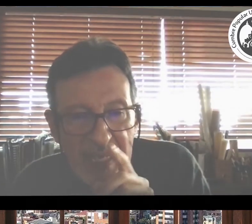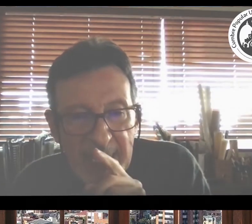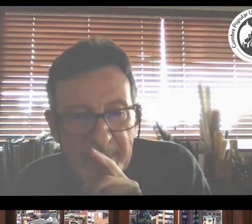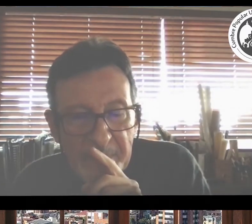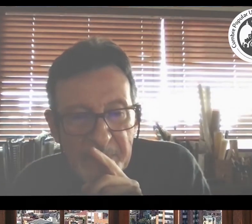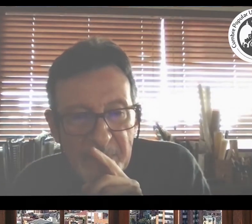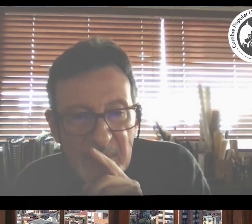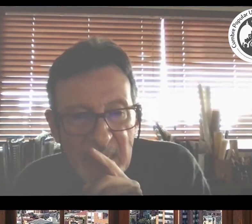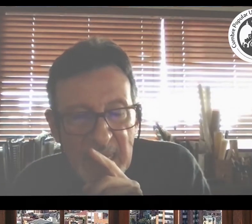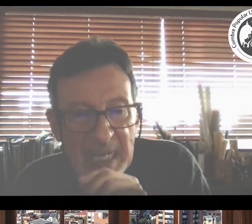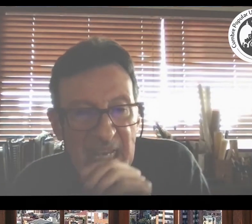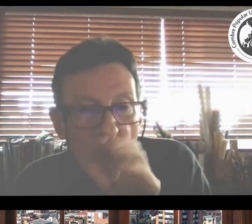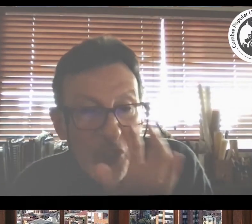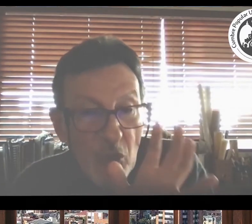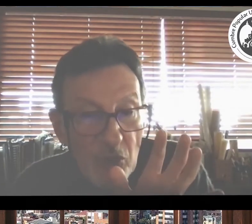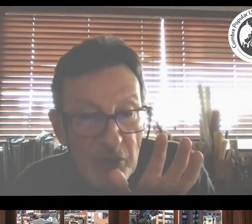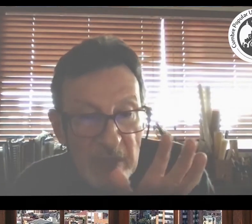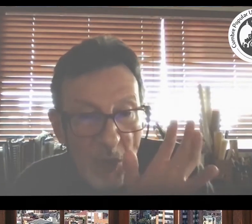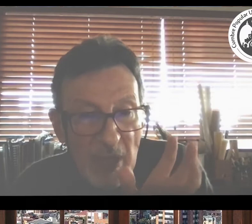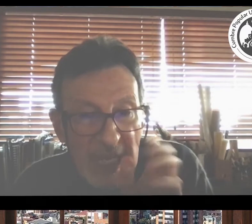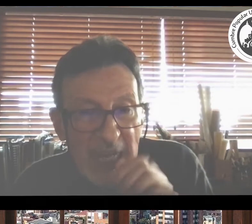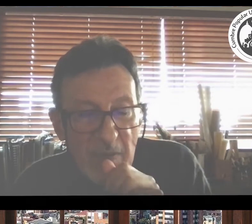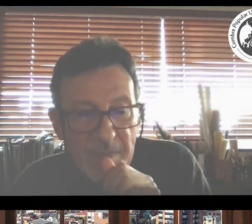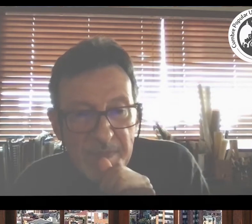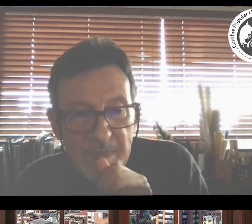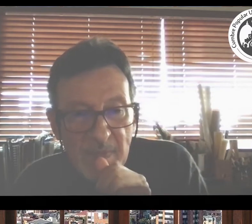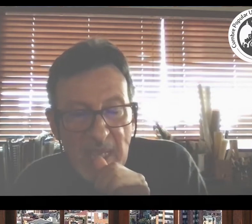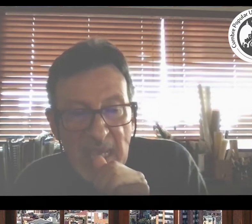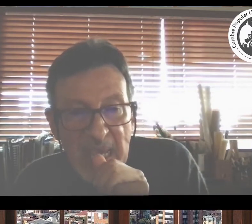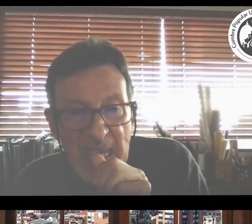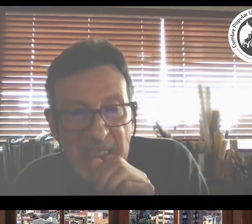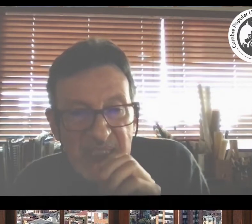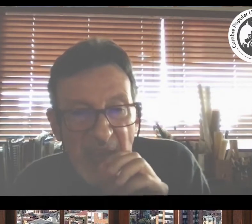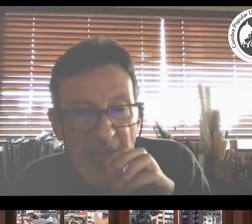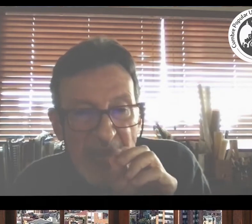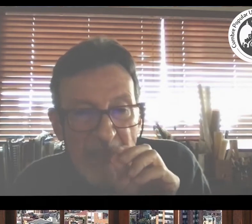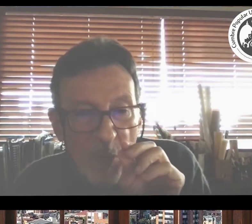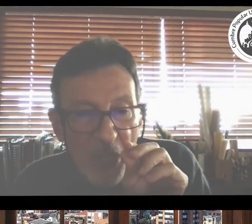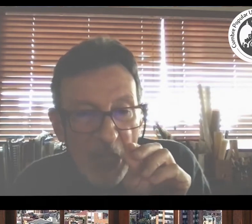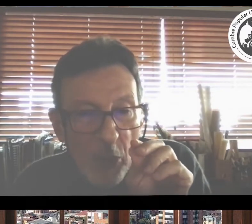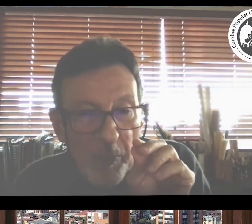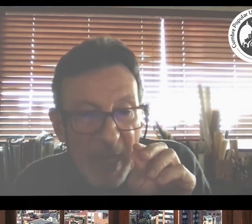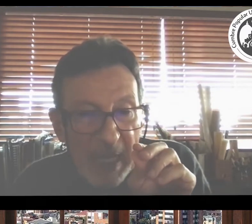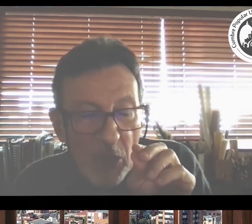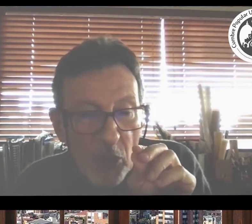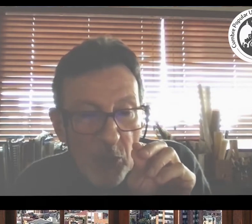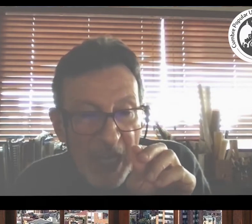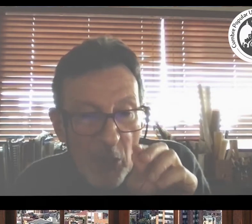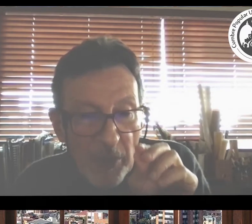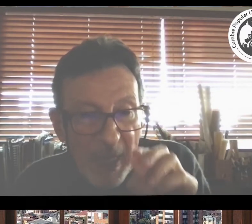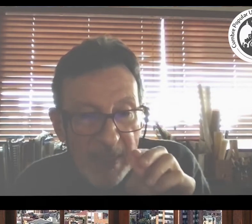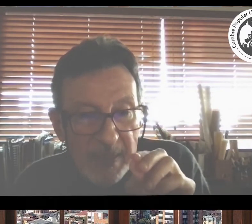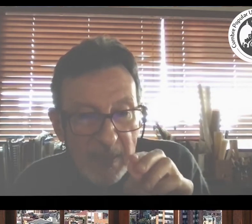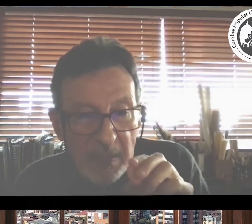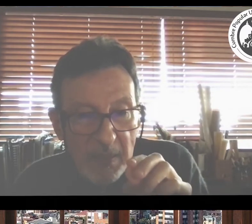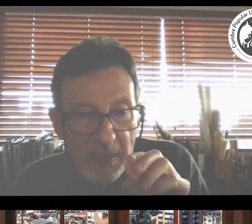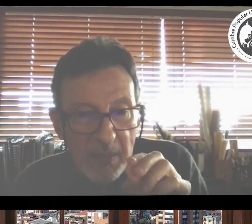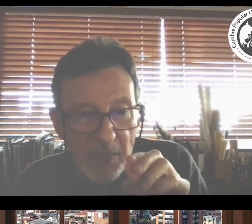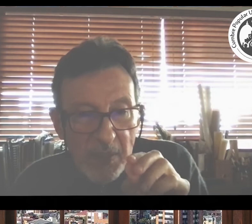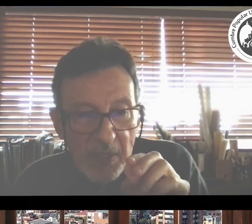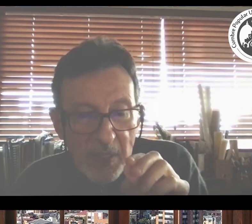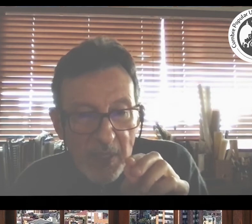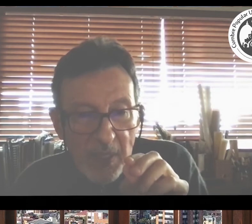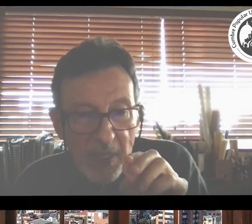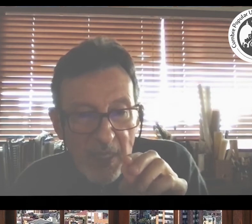que el negocio inmobiliario está en poder comprar con una norma